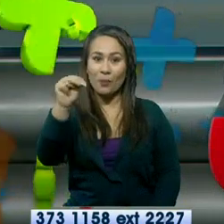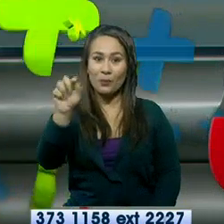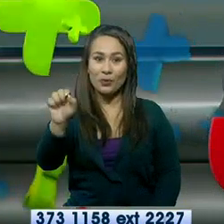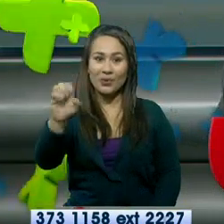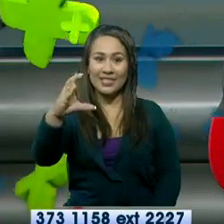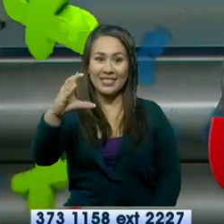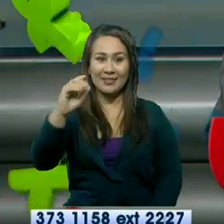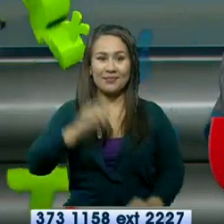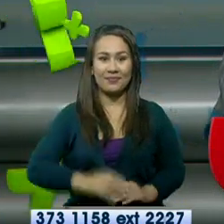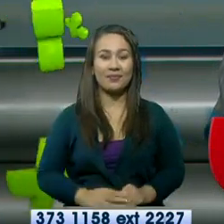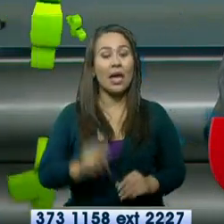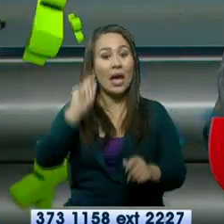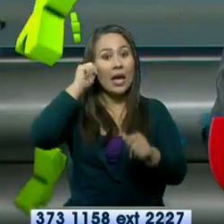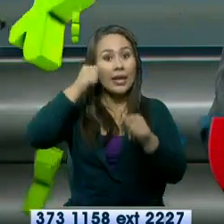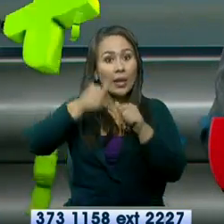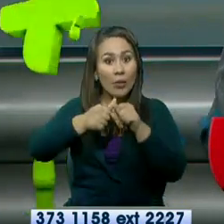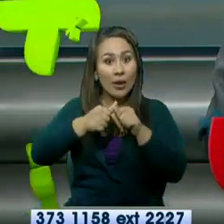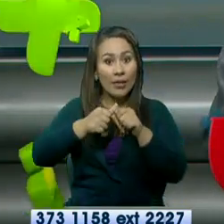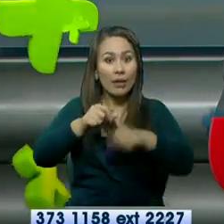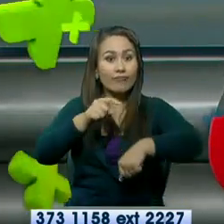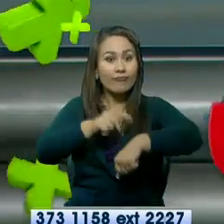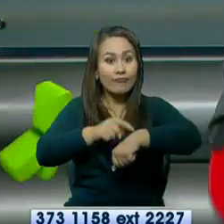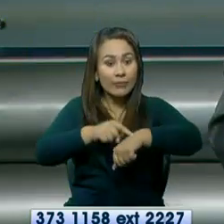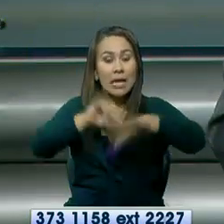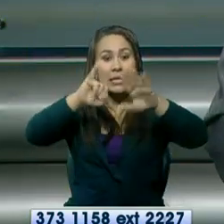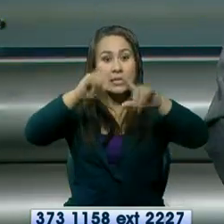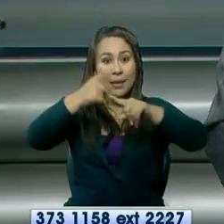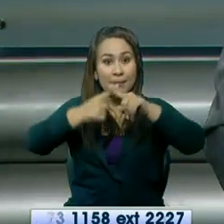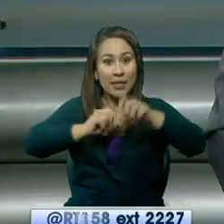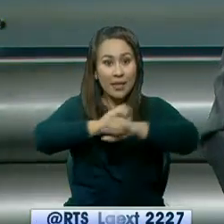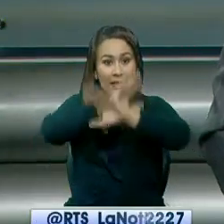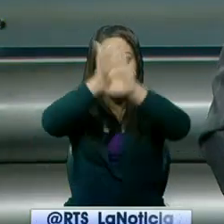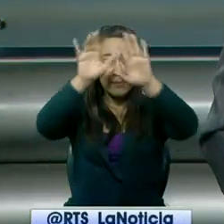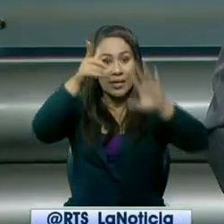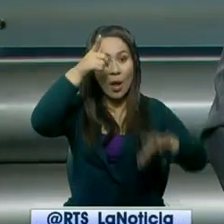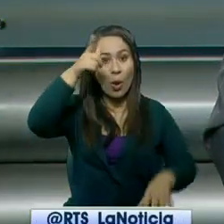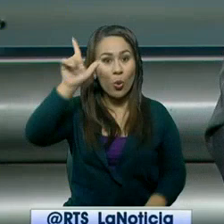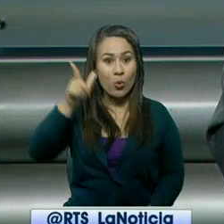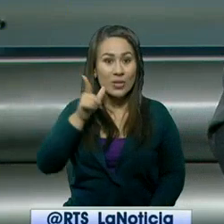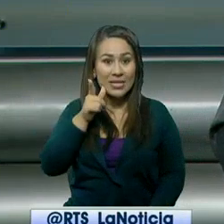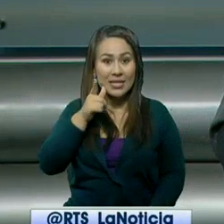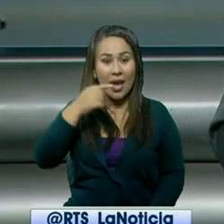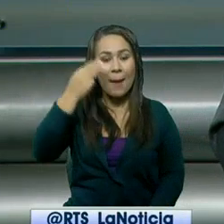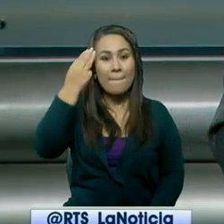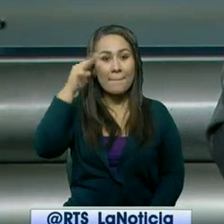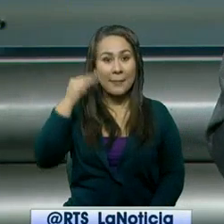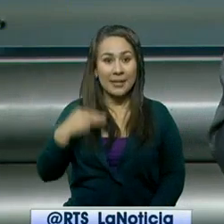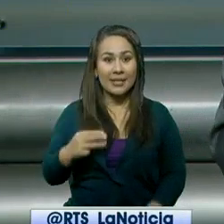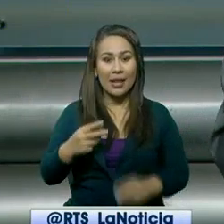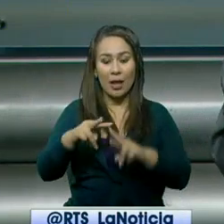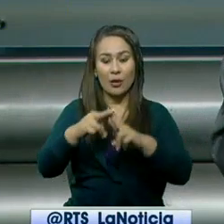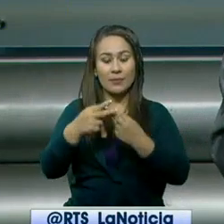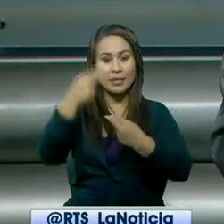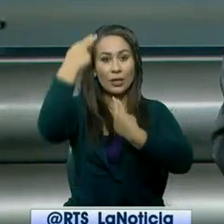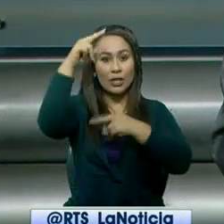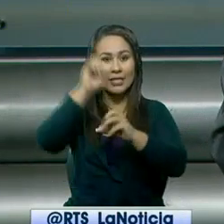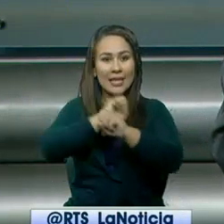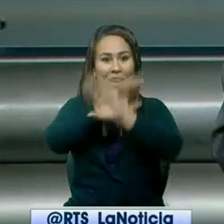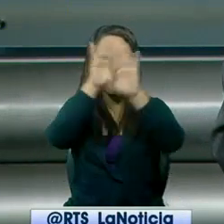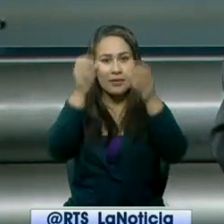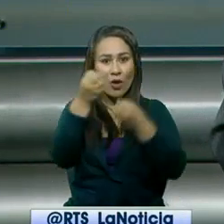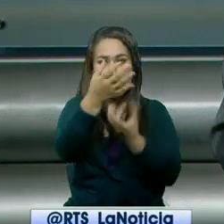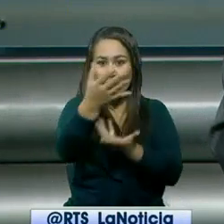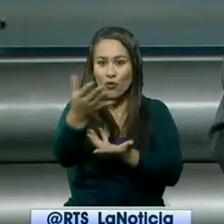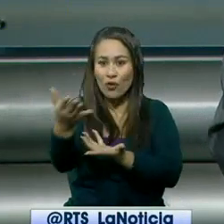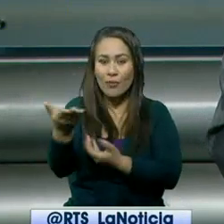www.rts.com.es. Recuerde también, a partir de las 6:30 en punto en la mañana, Luisa Delgadillo y Marcela Maguilón inician su trabajo periodístico